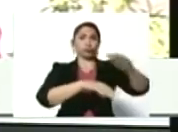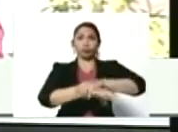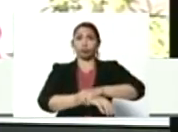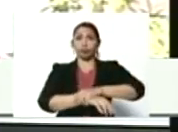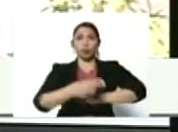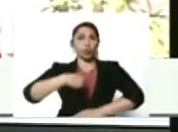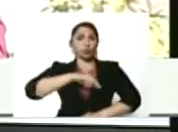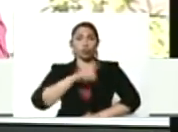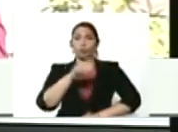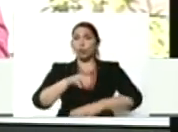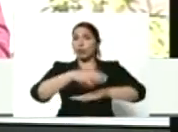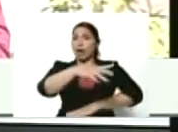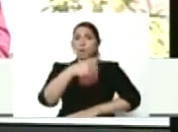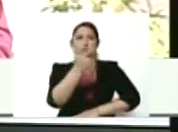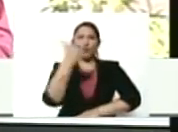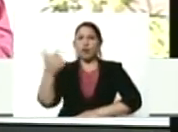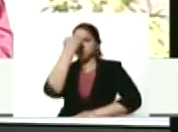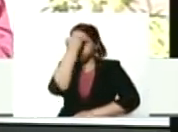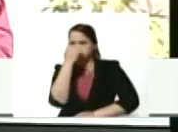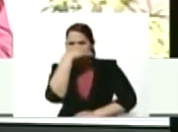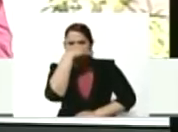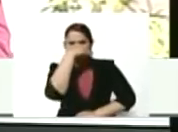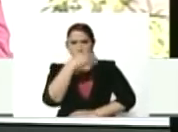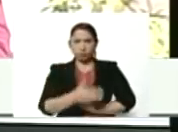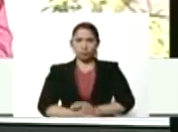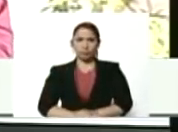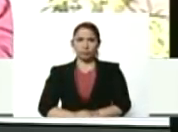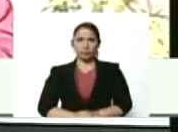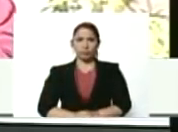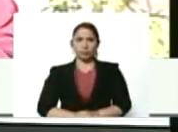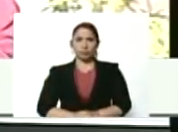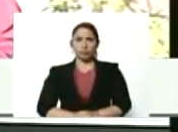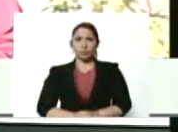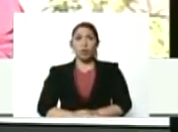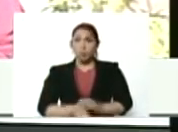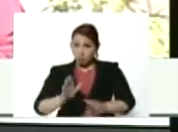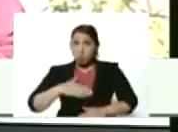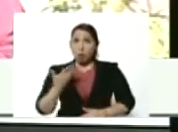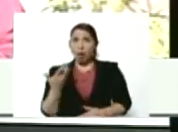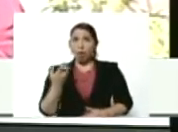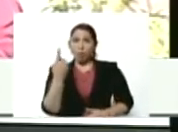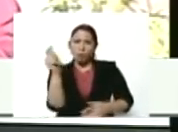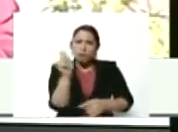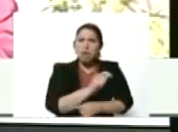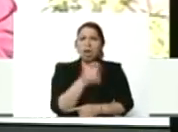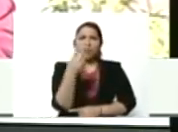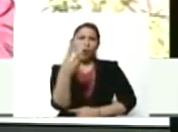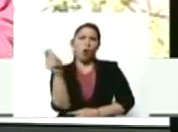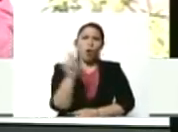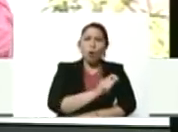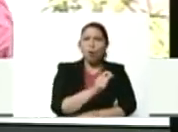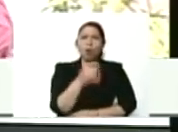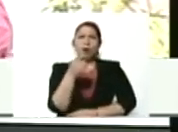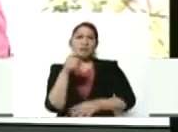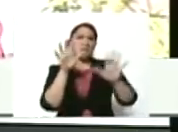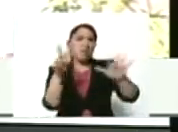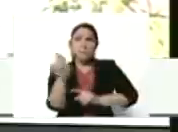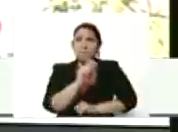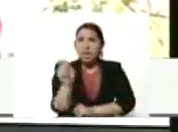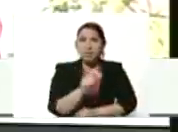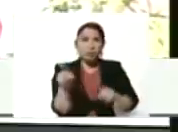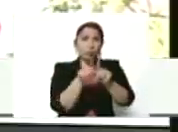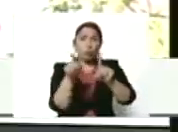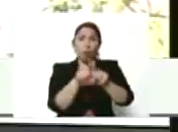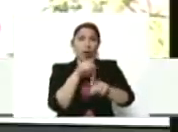de buscar a los terroristas. Puede pasar un mes, dos, tres, 10 meses, como este